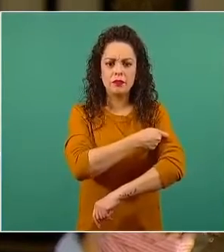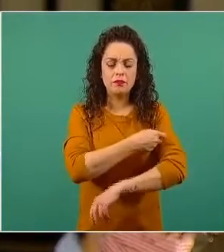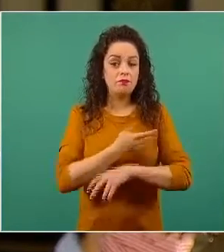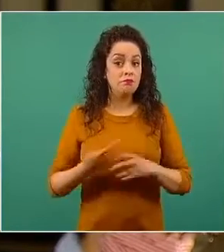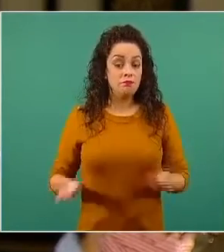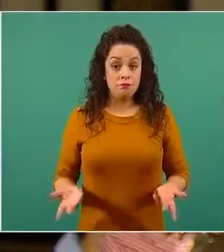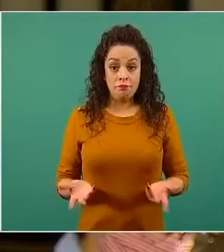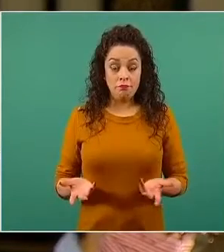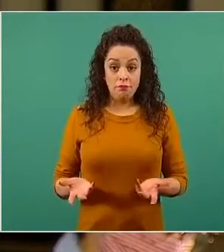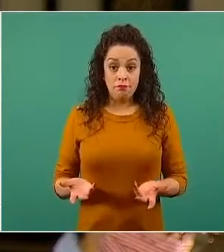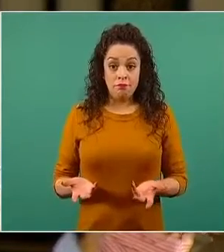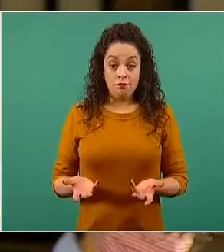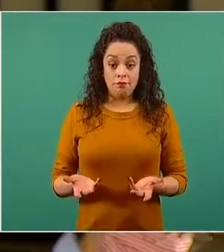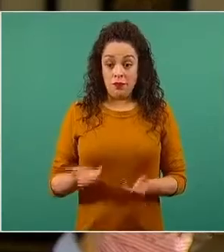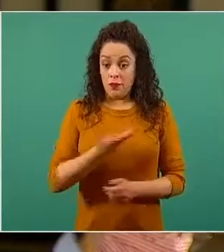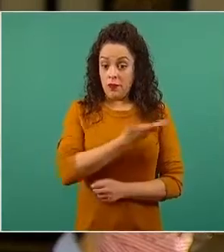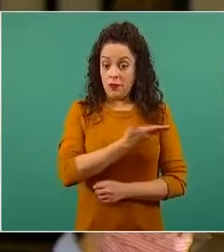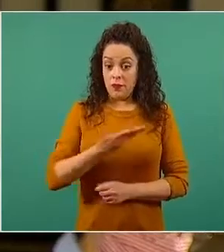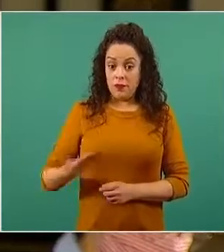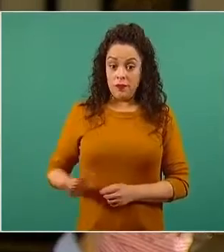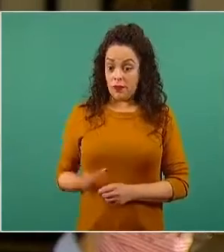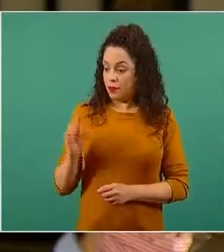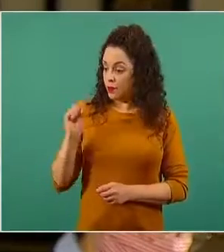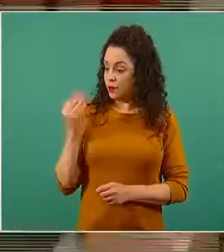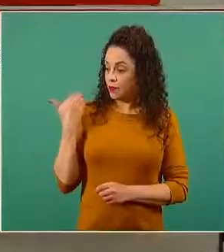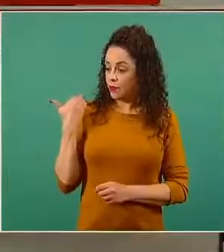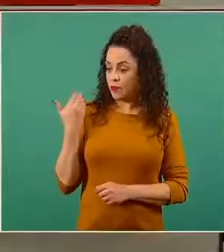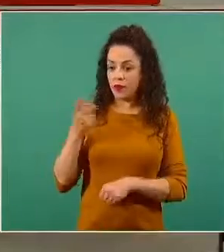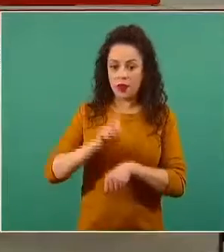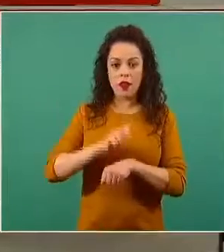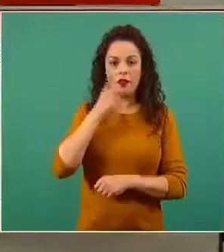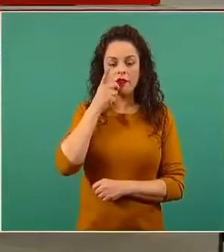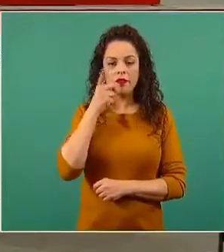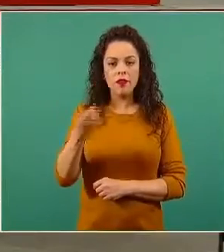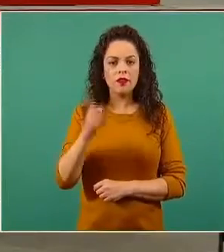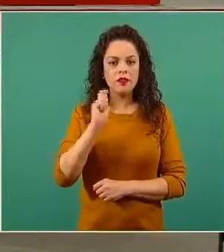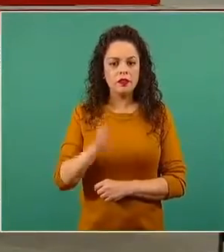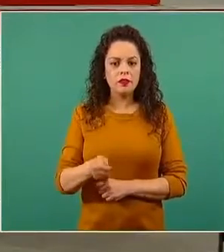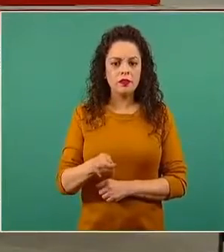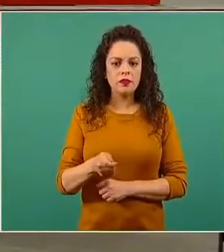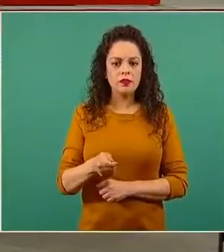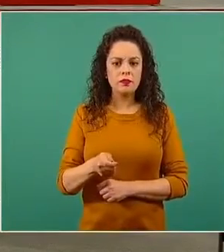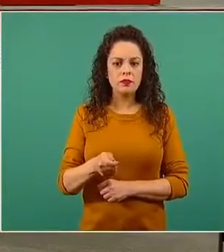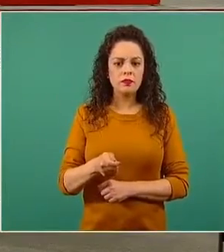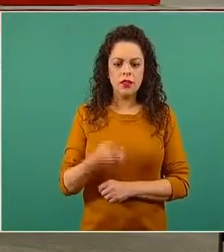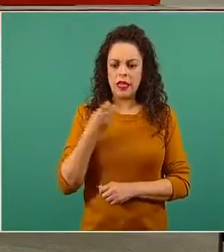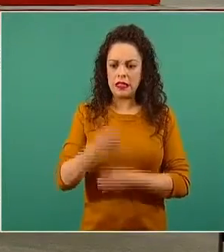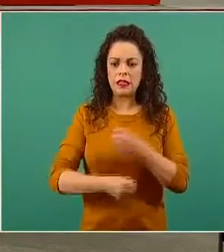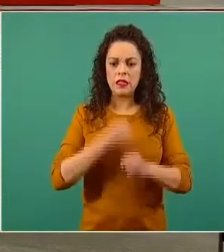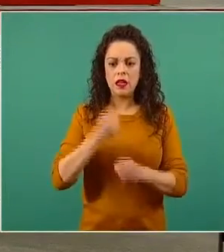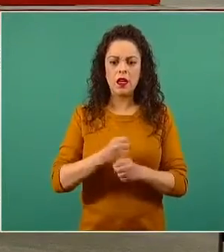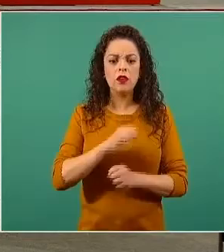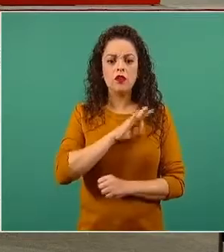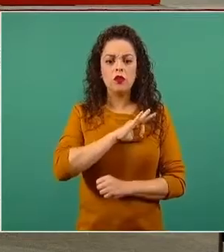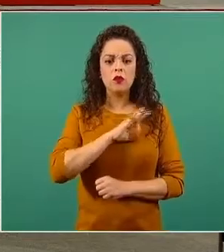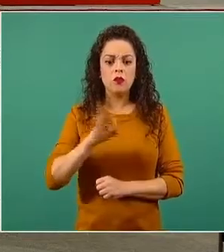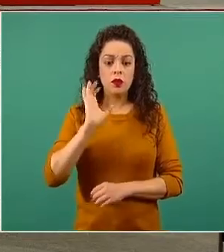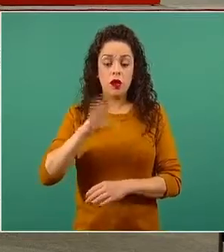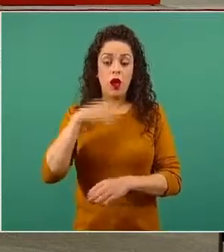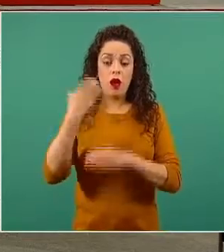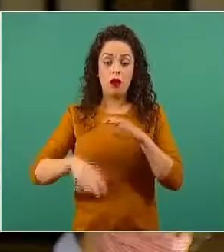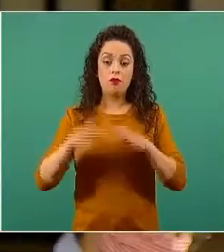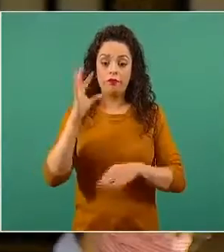de el presidente, bueno, hace unos días también habla de que pues prácticamente podría ser en este año terminarse de